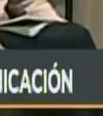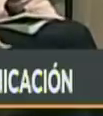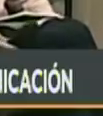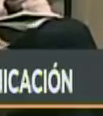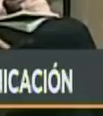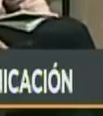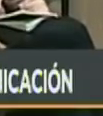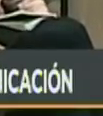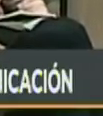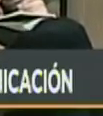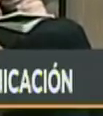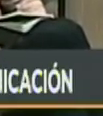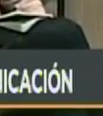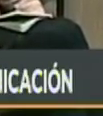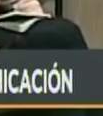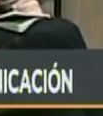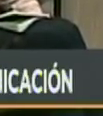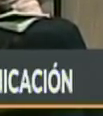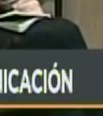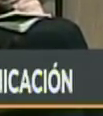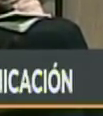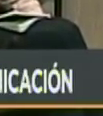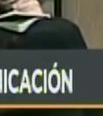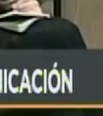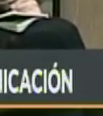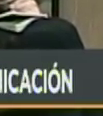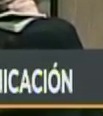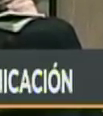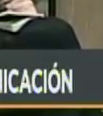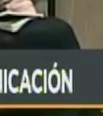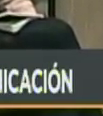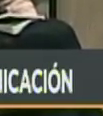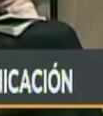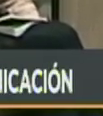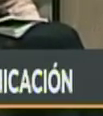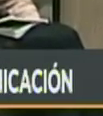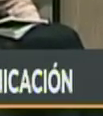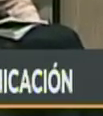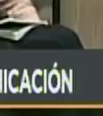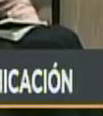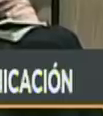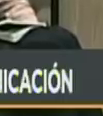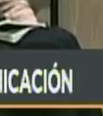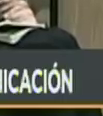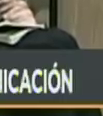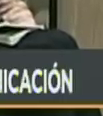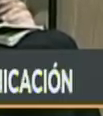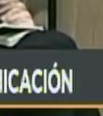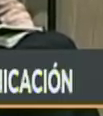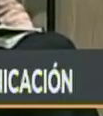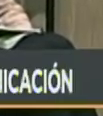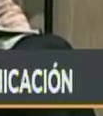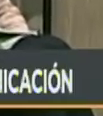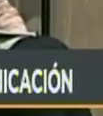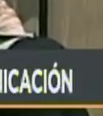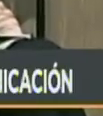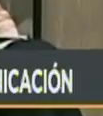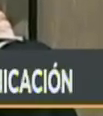La primera interrogante la formula por Radio Televisora BBC del Reino Unido, Guillermo